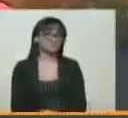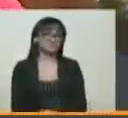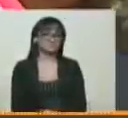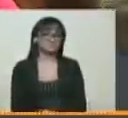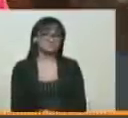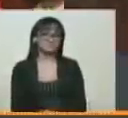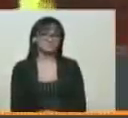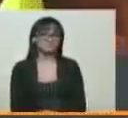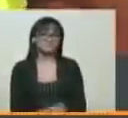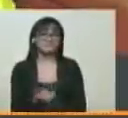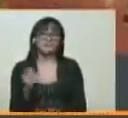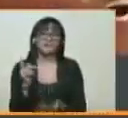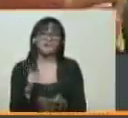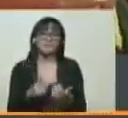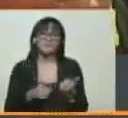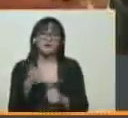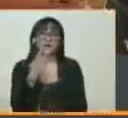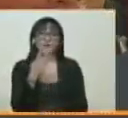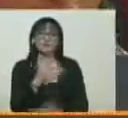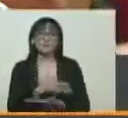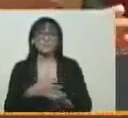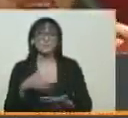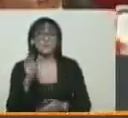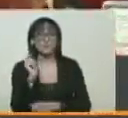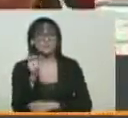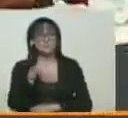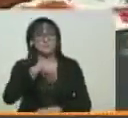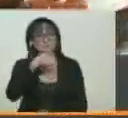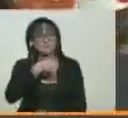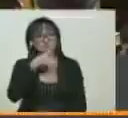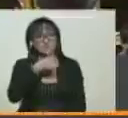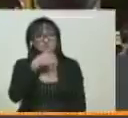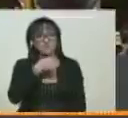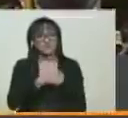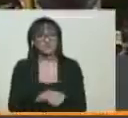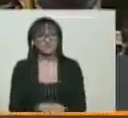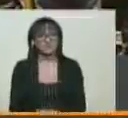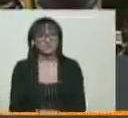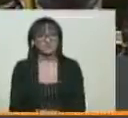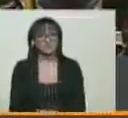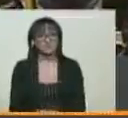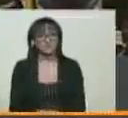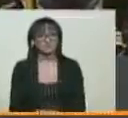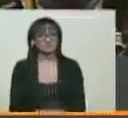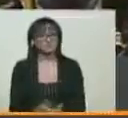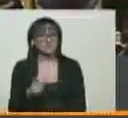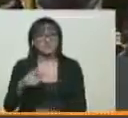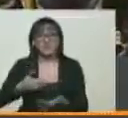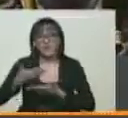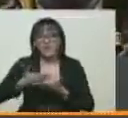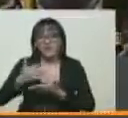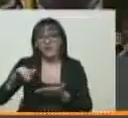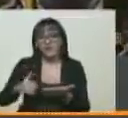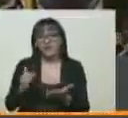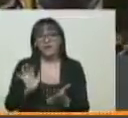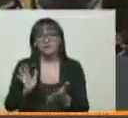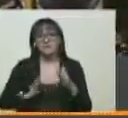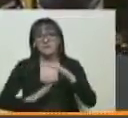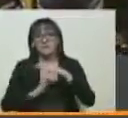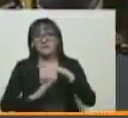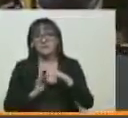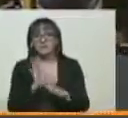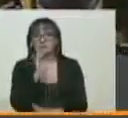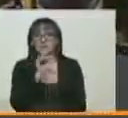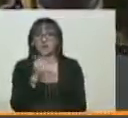Y hemos llegado a más de 4 millones de pensionados sin papeleo, sin